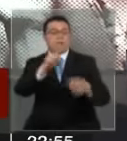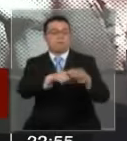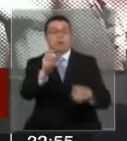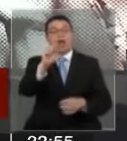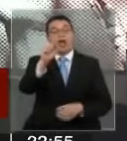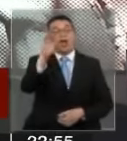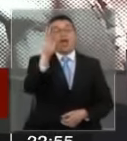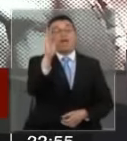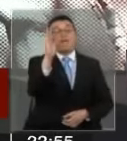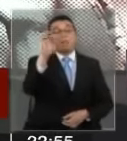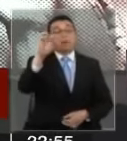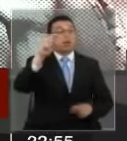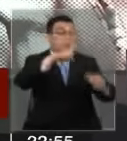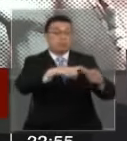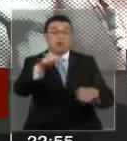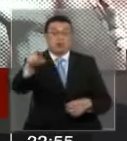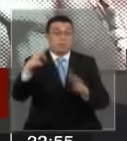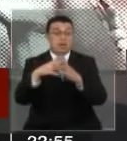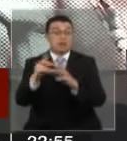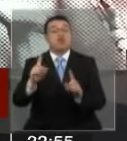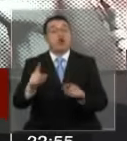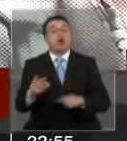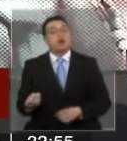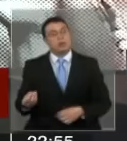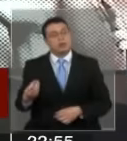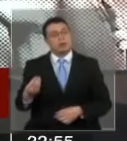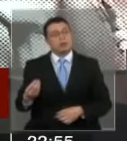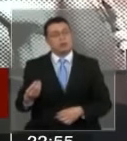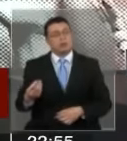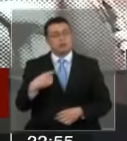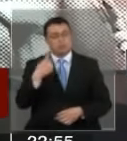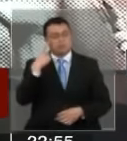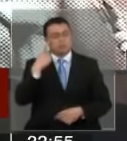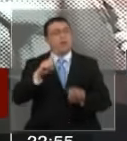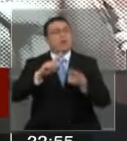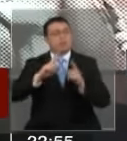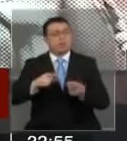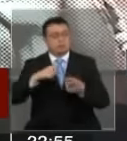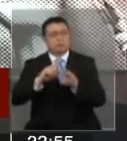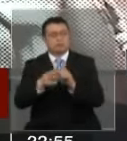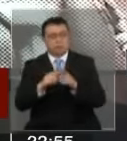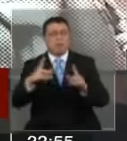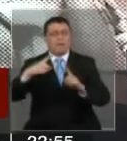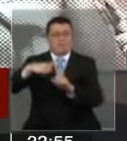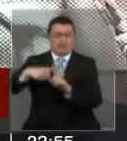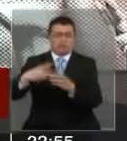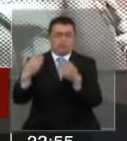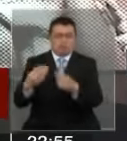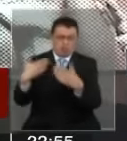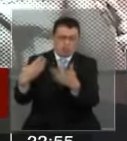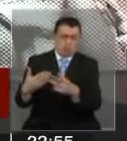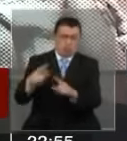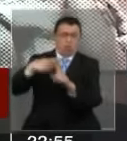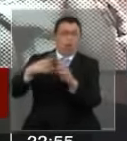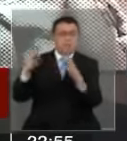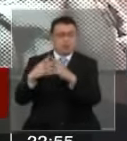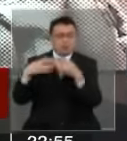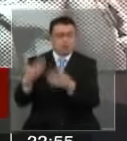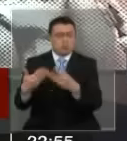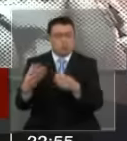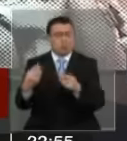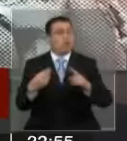Tiene fundamento estratégico. ¿No hay una idea también finalmente de reformar un sistema que tiene una serie de beneficios, de privilegios, y ver cuáles de esos beneficios son